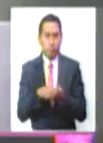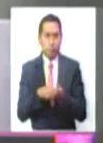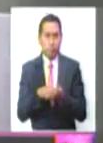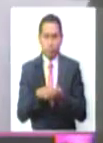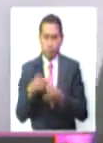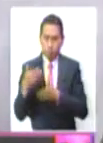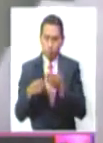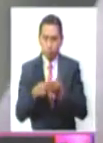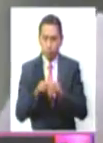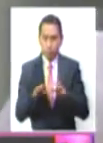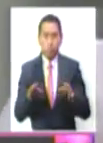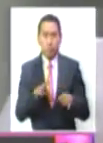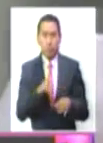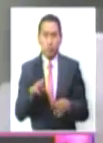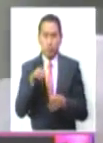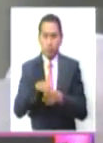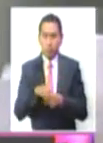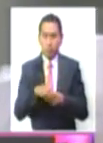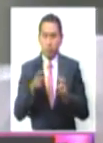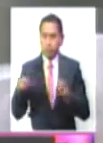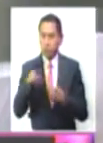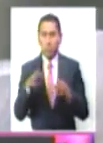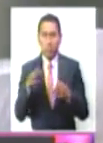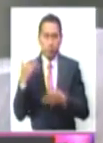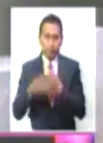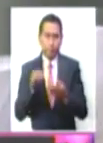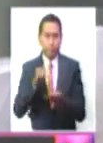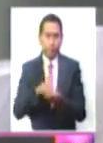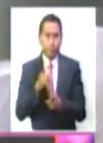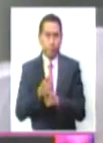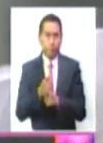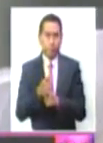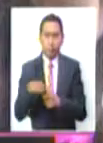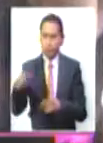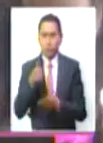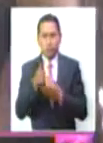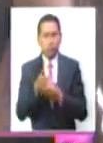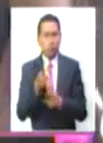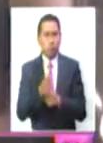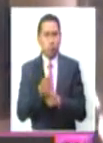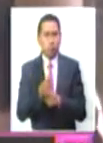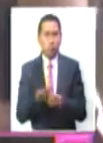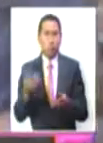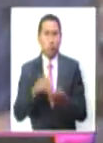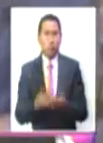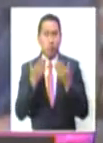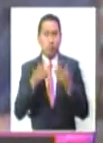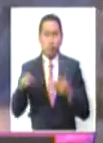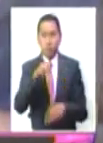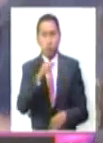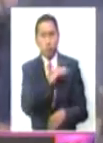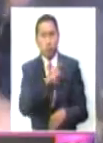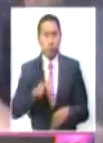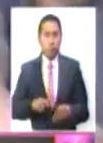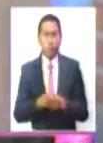aislamiento y las medidas de bioseguridad que estamos aplicando y que nos están colaborando. ¿Verdad? Nuevamente agradecemos a los municipios que el